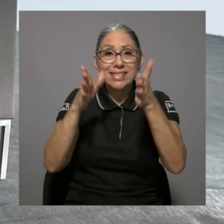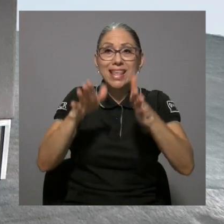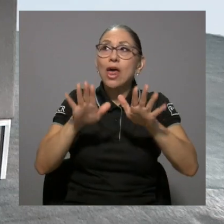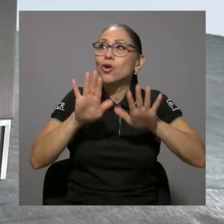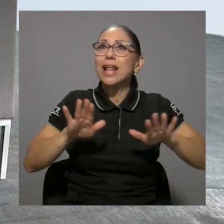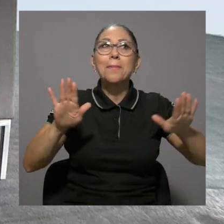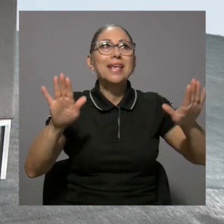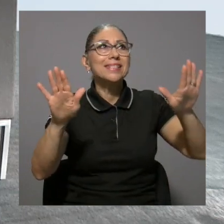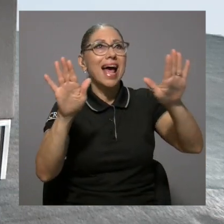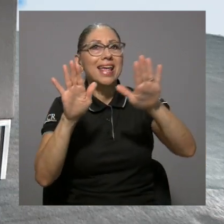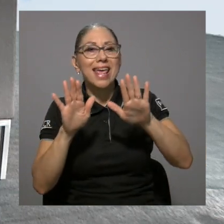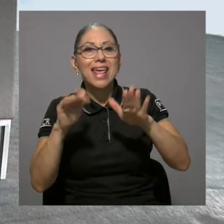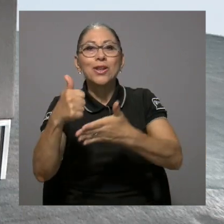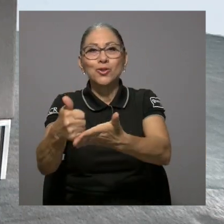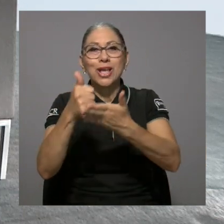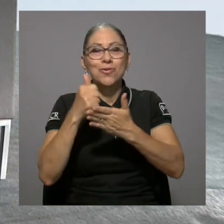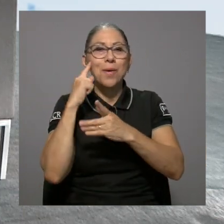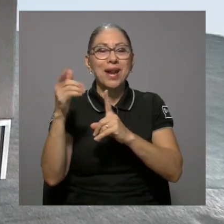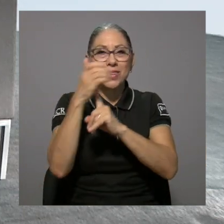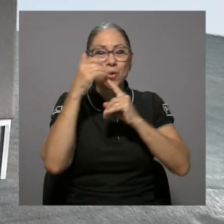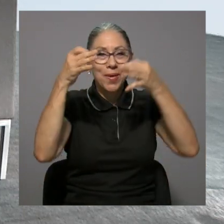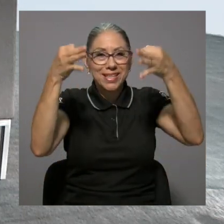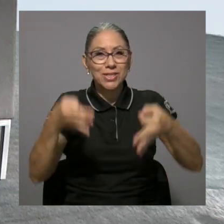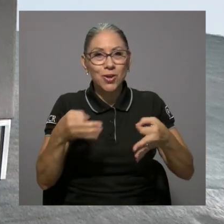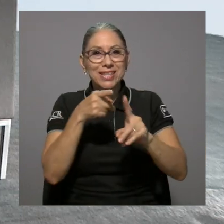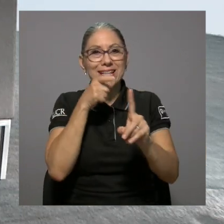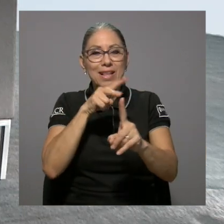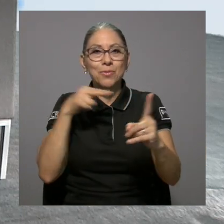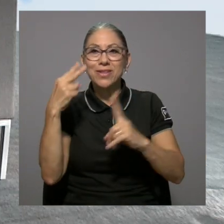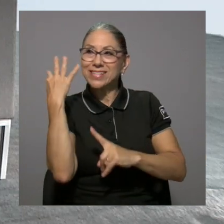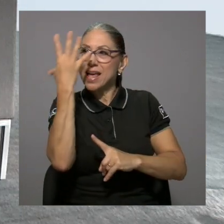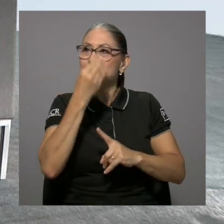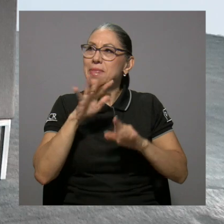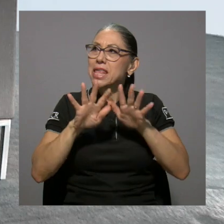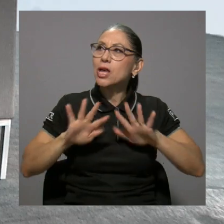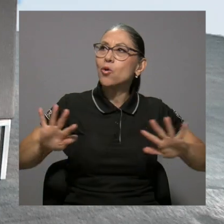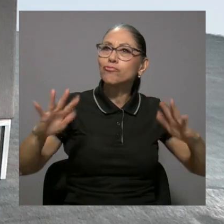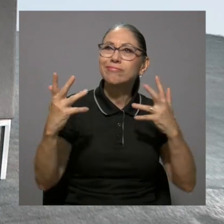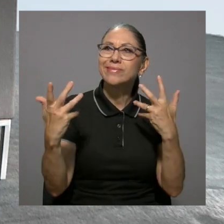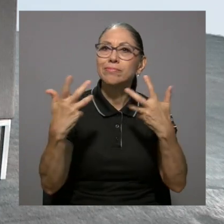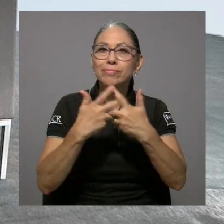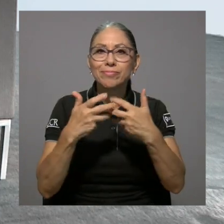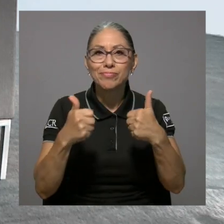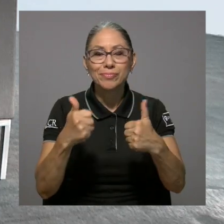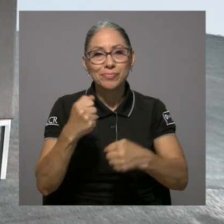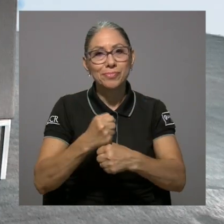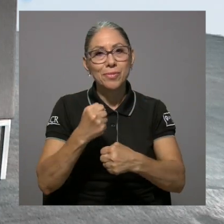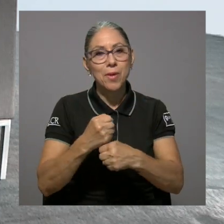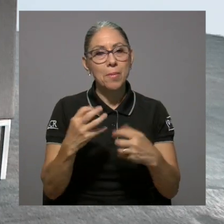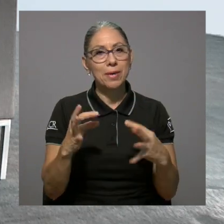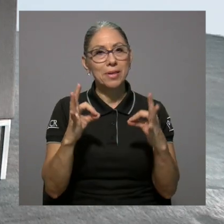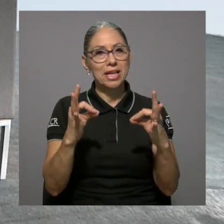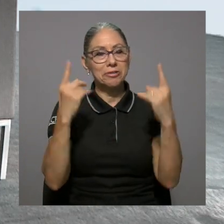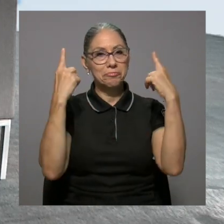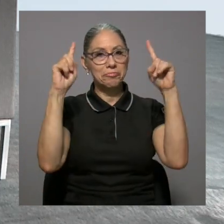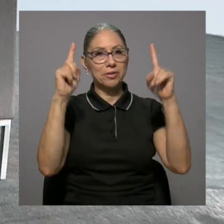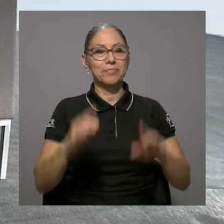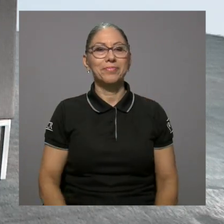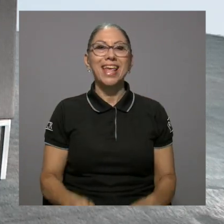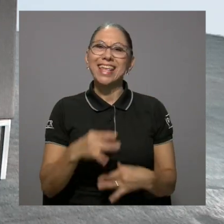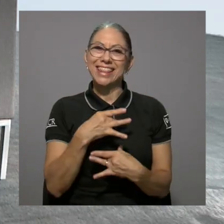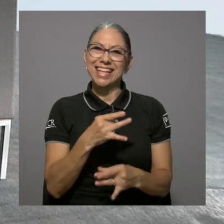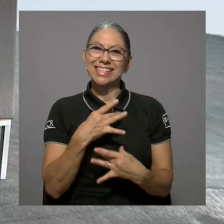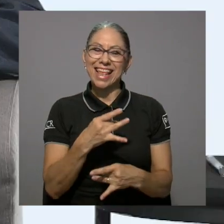nos ayuda a esa toma de decisiones desde el punto de vista estético y funcional, ¿verdad? De un espacio.